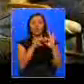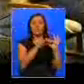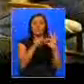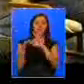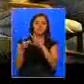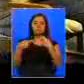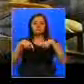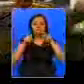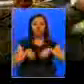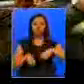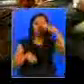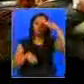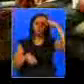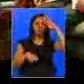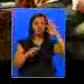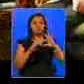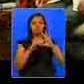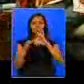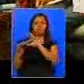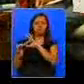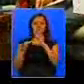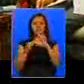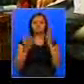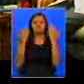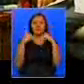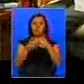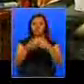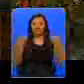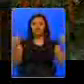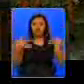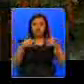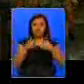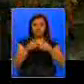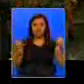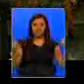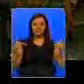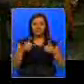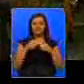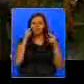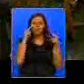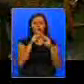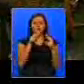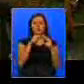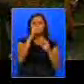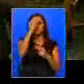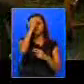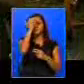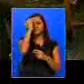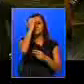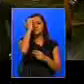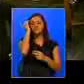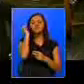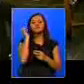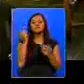Cuba en estos momentos. Y aparte de eso, conocer, imagínense ustedes, el poder